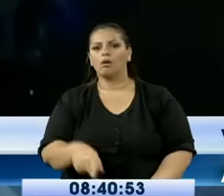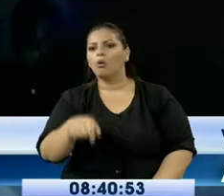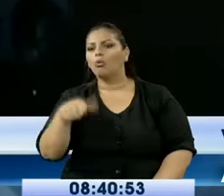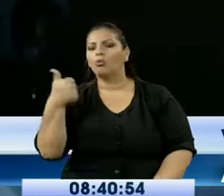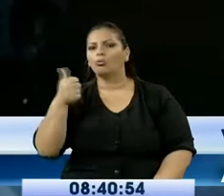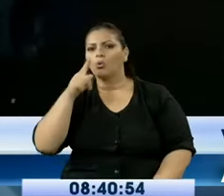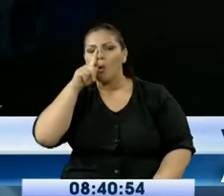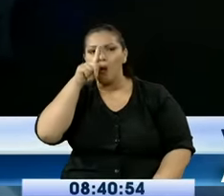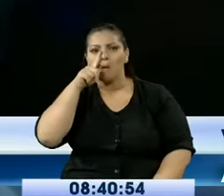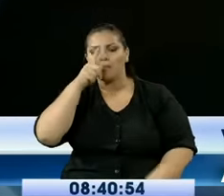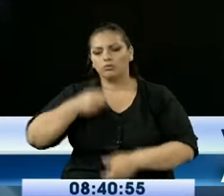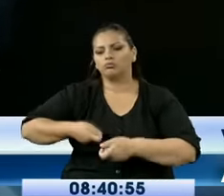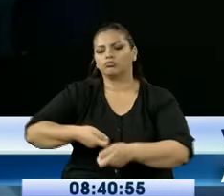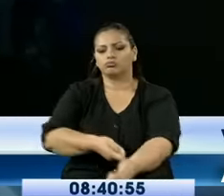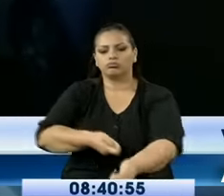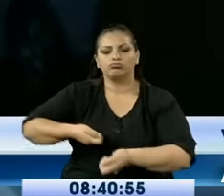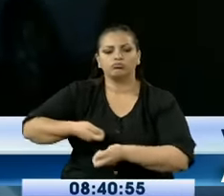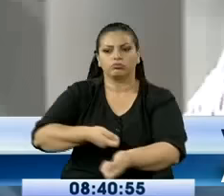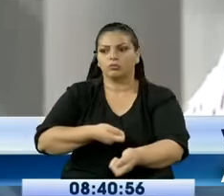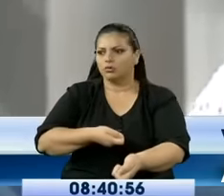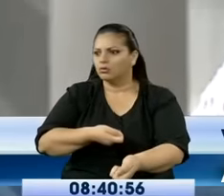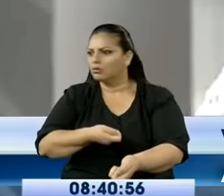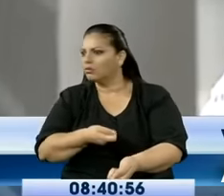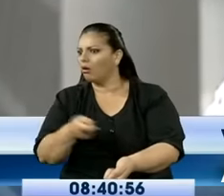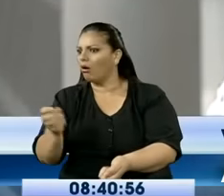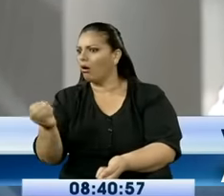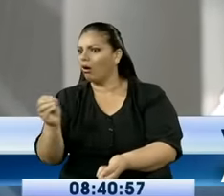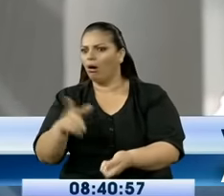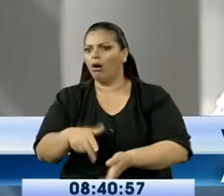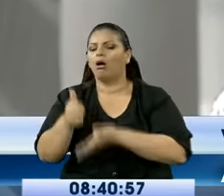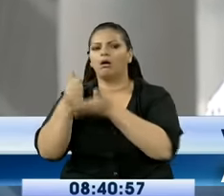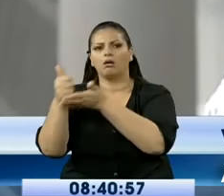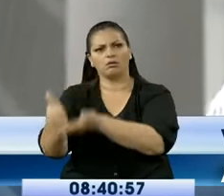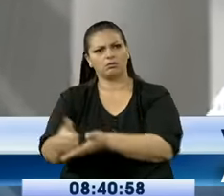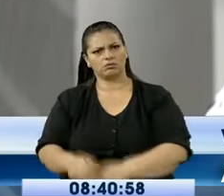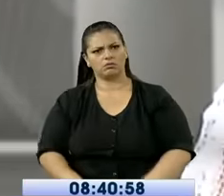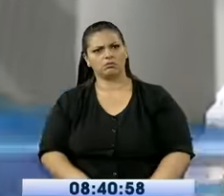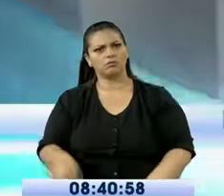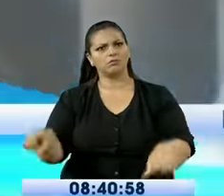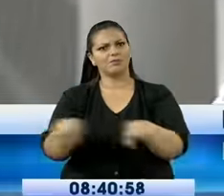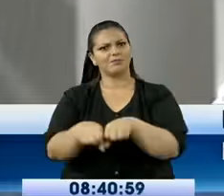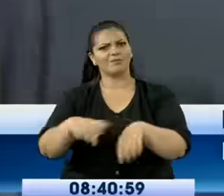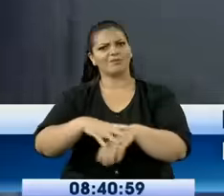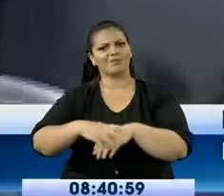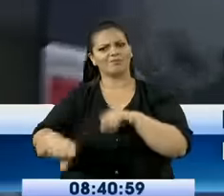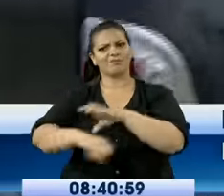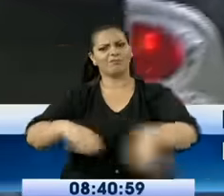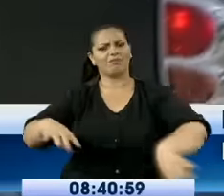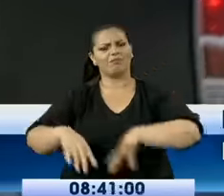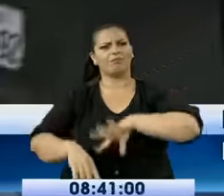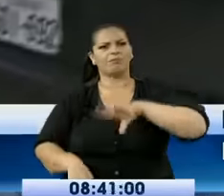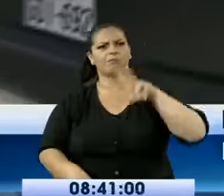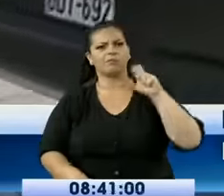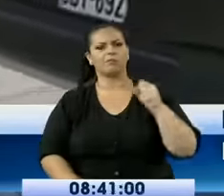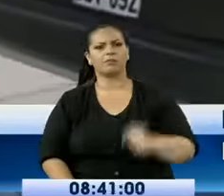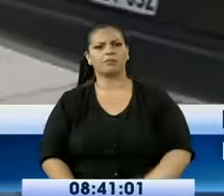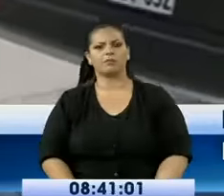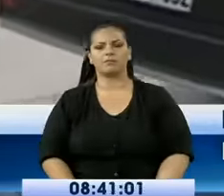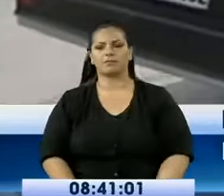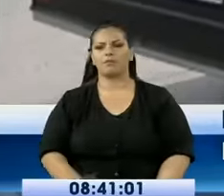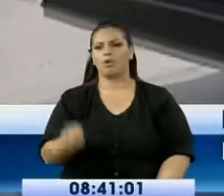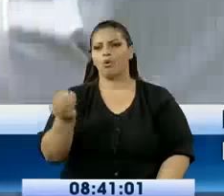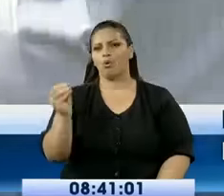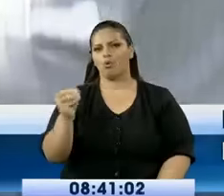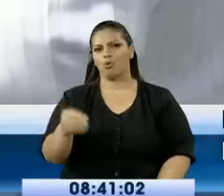el joven, hasta los zapatos se le robaron, pues. La familia decidió que los restos mortales de Kevin, de 17 años,